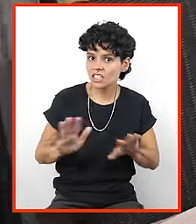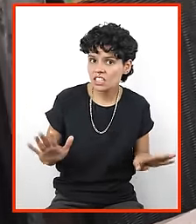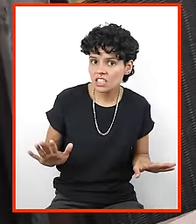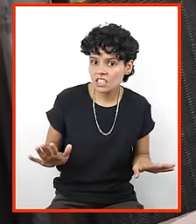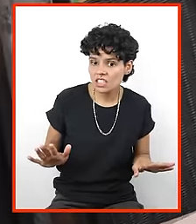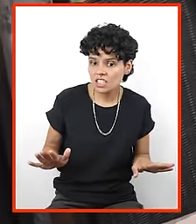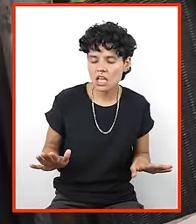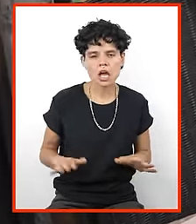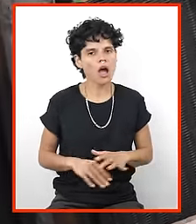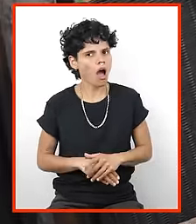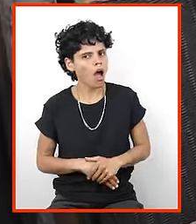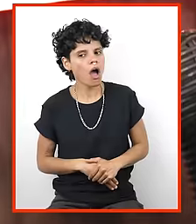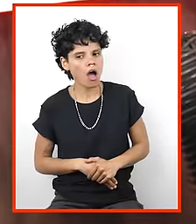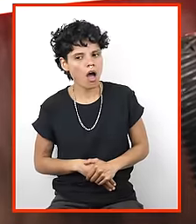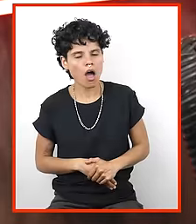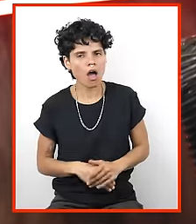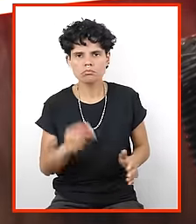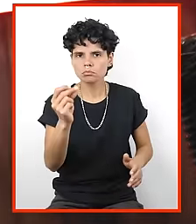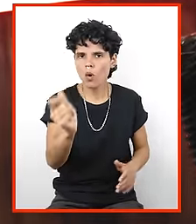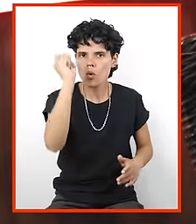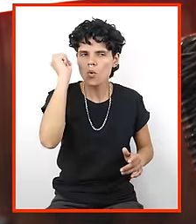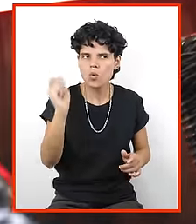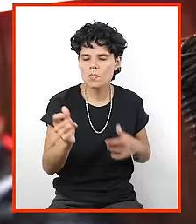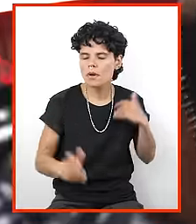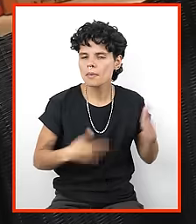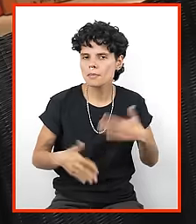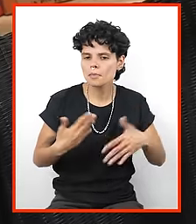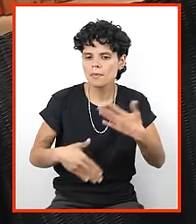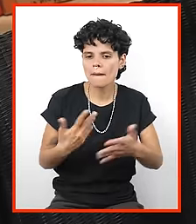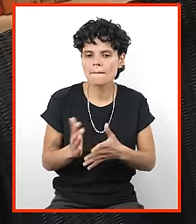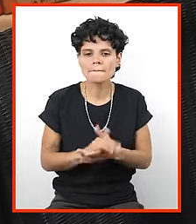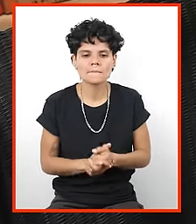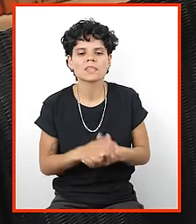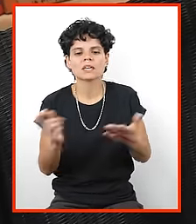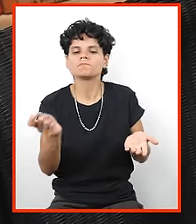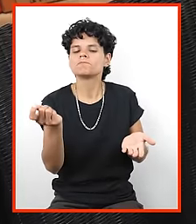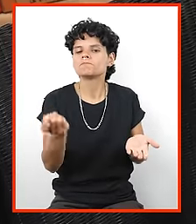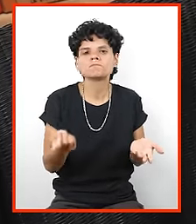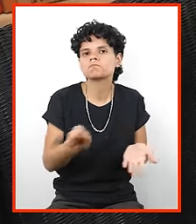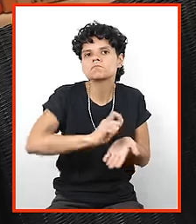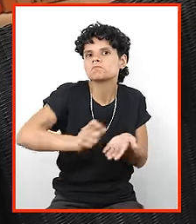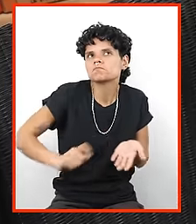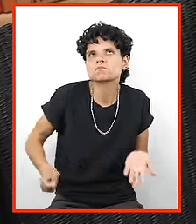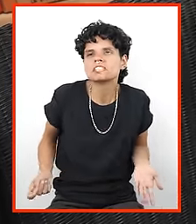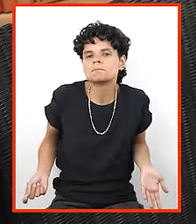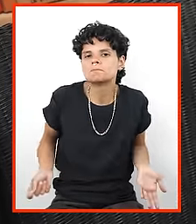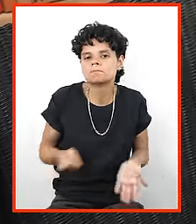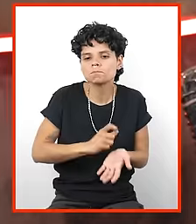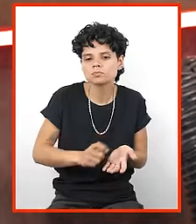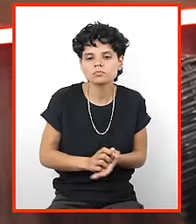Ya estamos terminando. Ah, mira. Estamos terminando. Se pasó volando. Se el pasó tiempo. Volando, ¿eh? A ver. ¿Y aquí qué pongo? Lo que tú quieras.